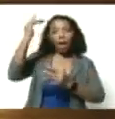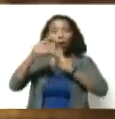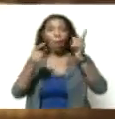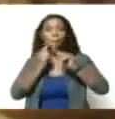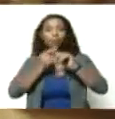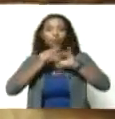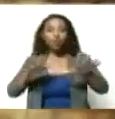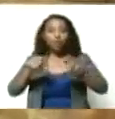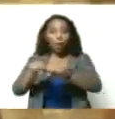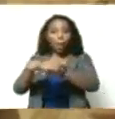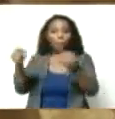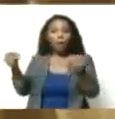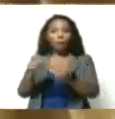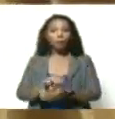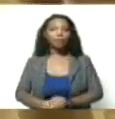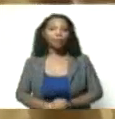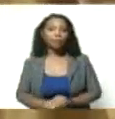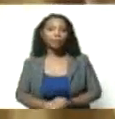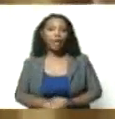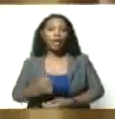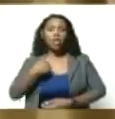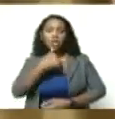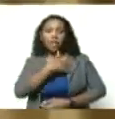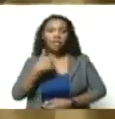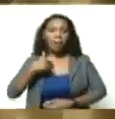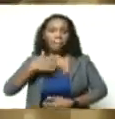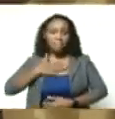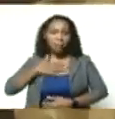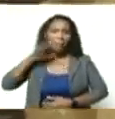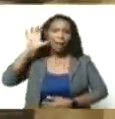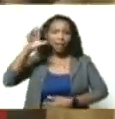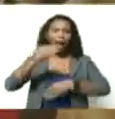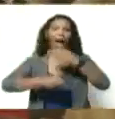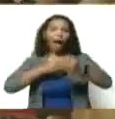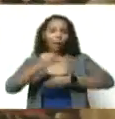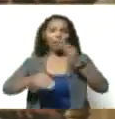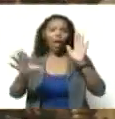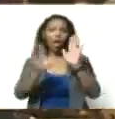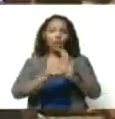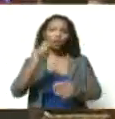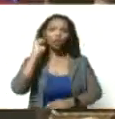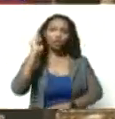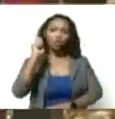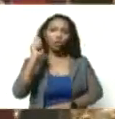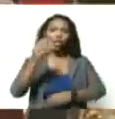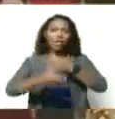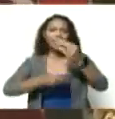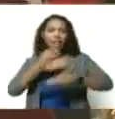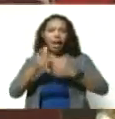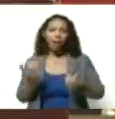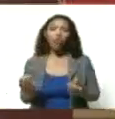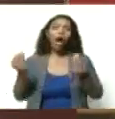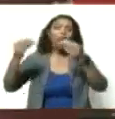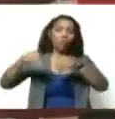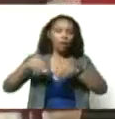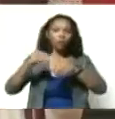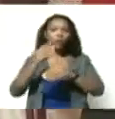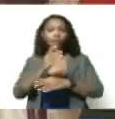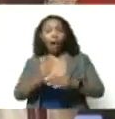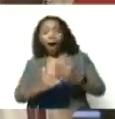de los panes. Deseo que en mi país hagamos que la Constitución sea un tratado de alta